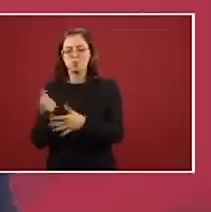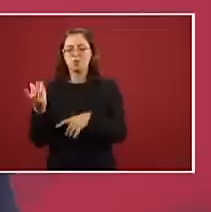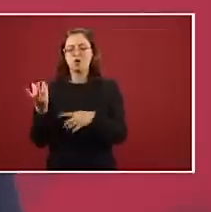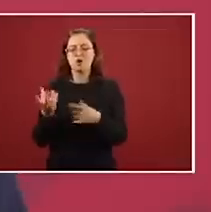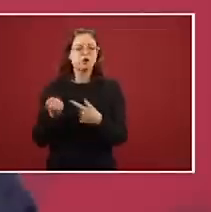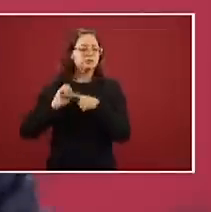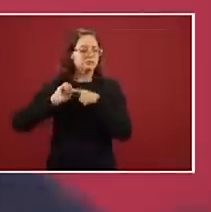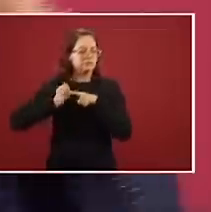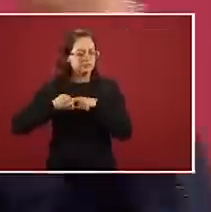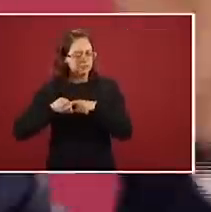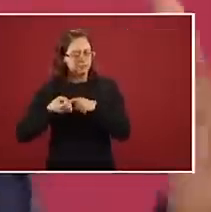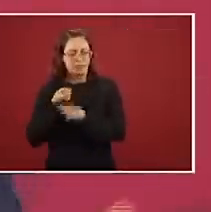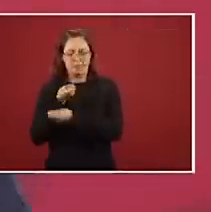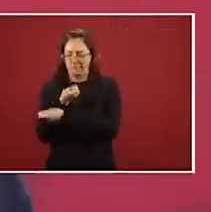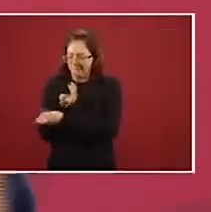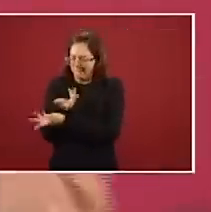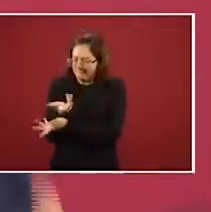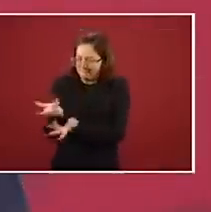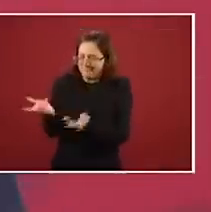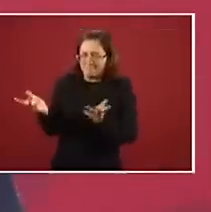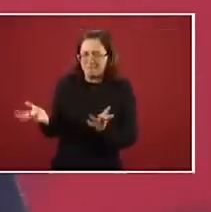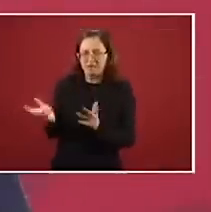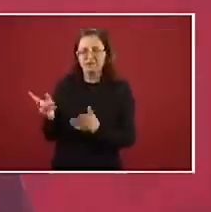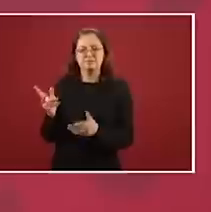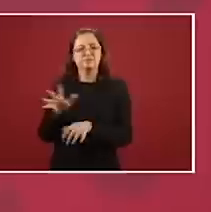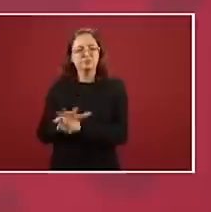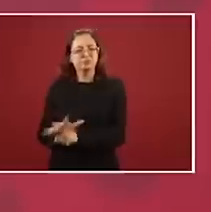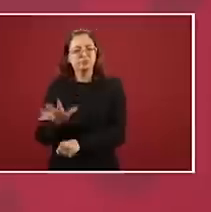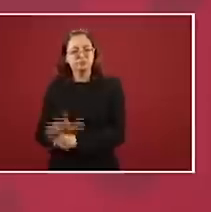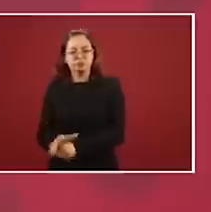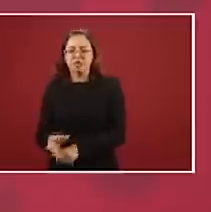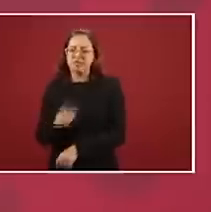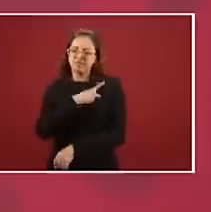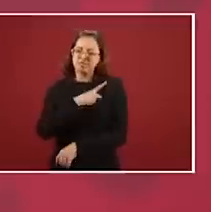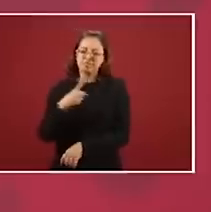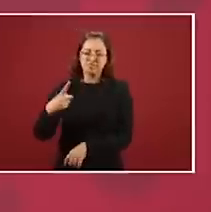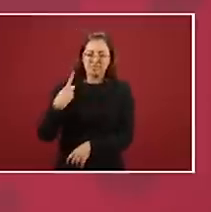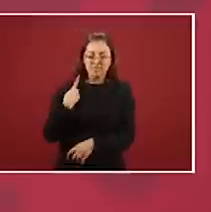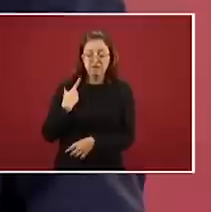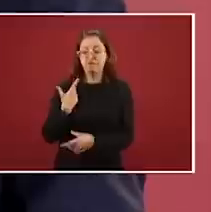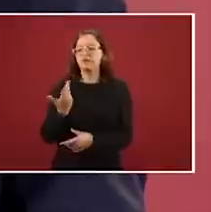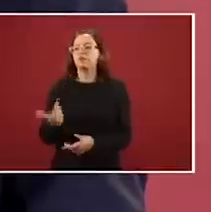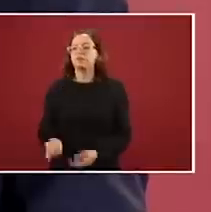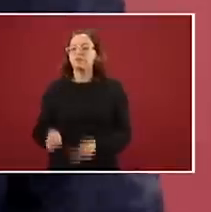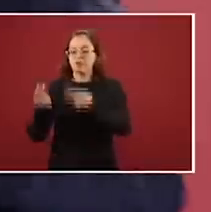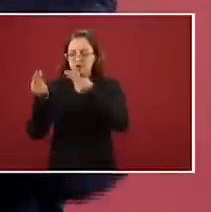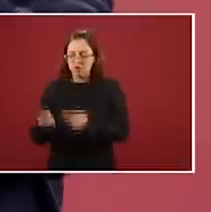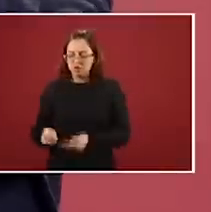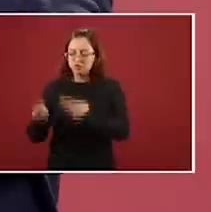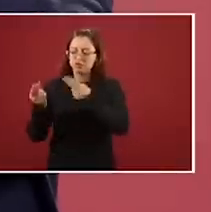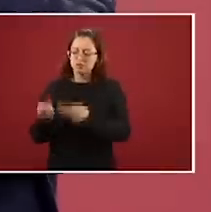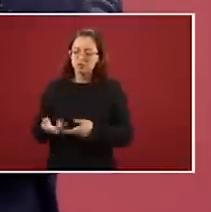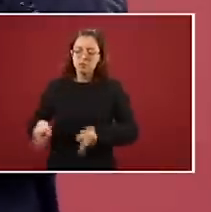semillas, en fin, todo lo que se requiere, comercialización. Pero